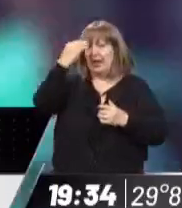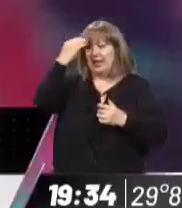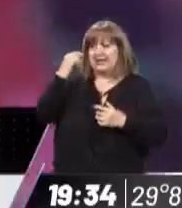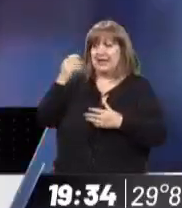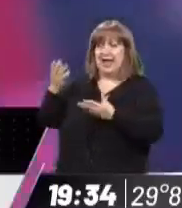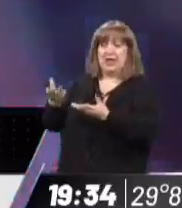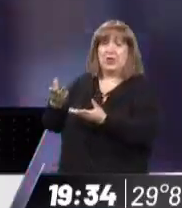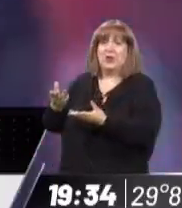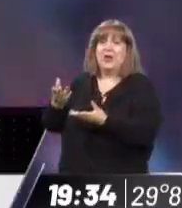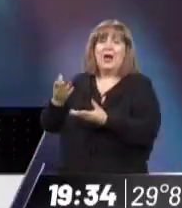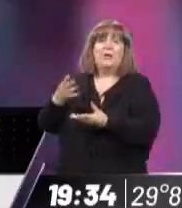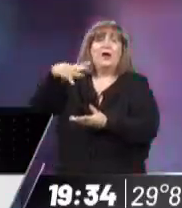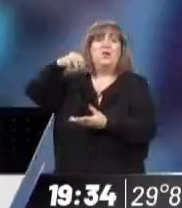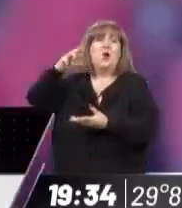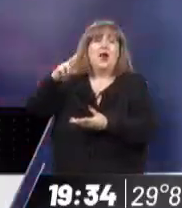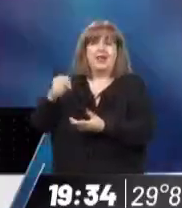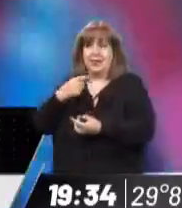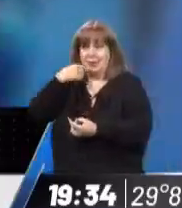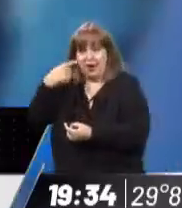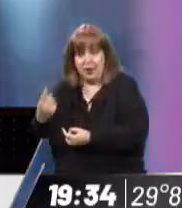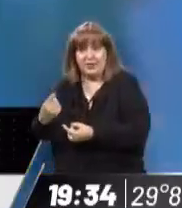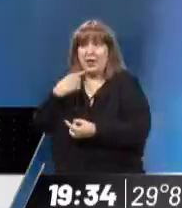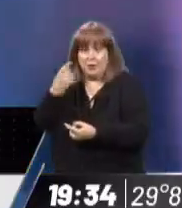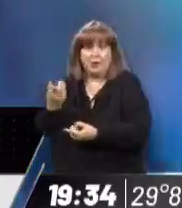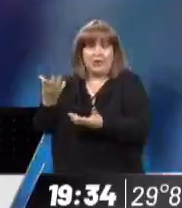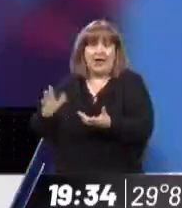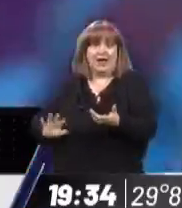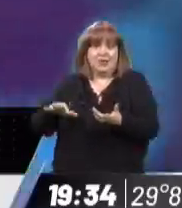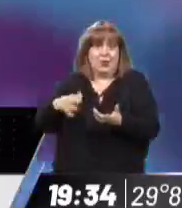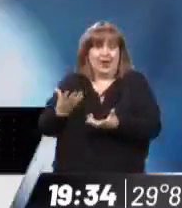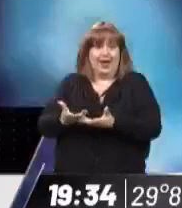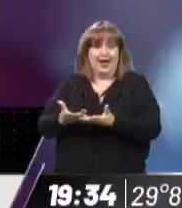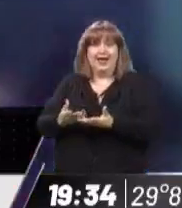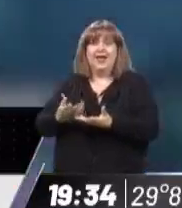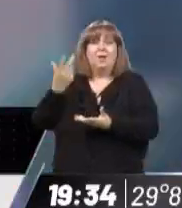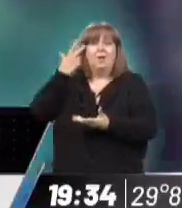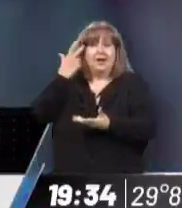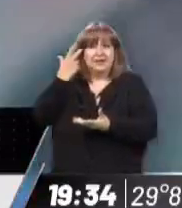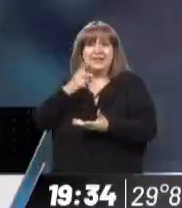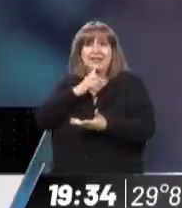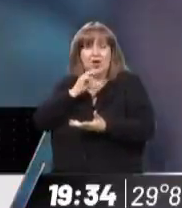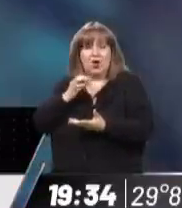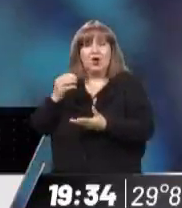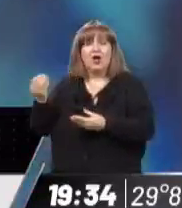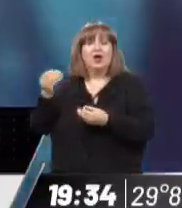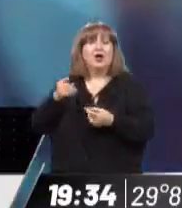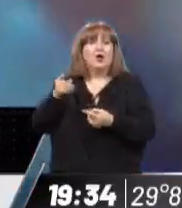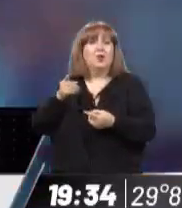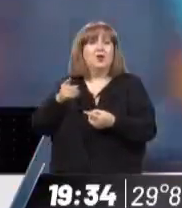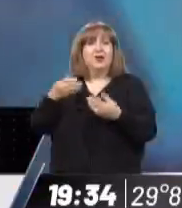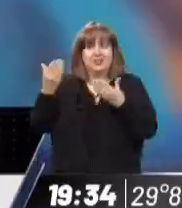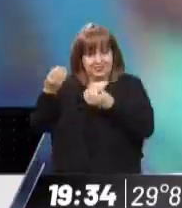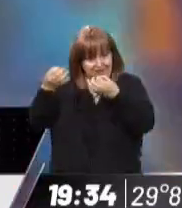habría que preguntarle. Sí, Mora, ¿no? ¿Te gustó que fuera Messi? La producción, ¿tu tío Messi? Llamen a Mora, por favor, que queremos saber cómo ha tomado la chica